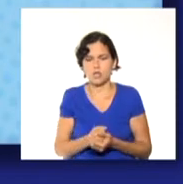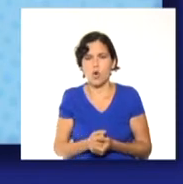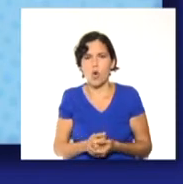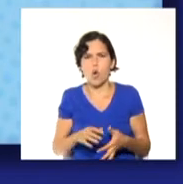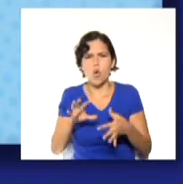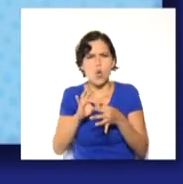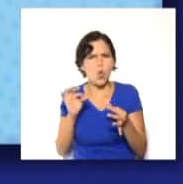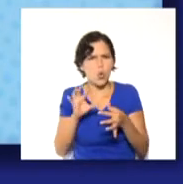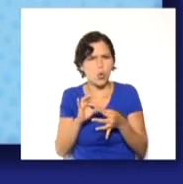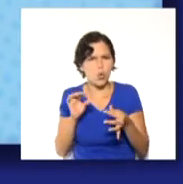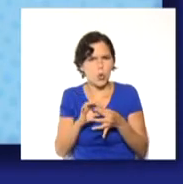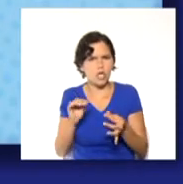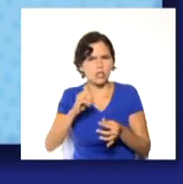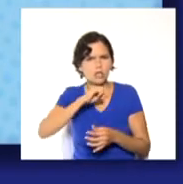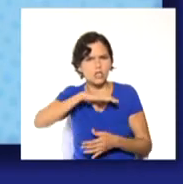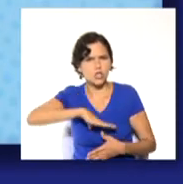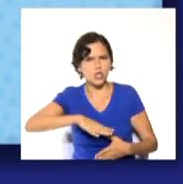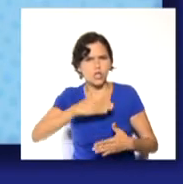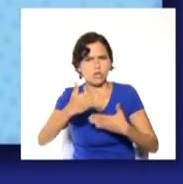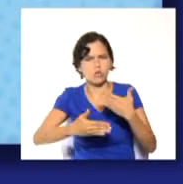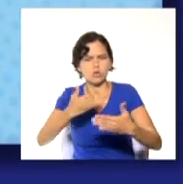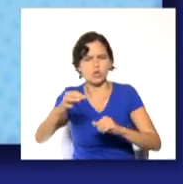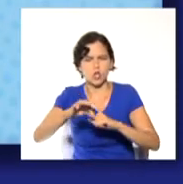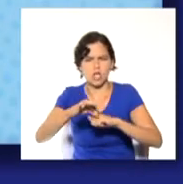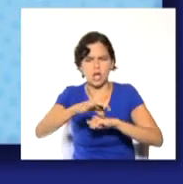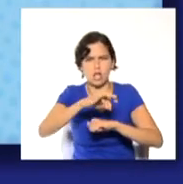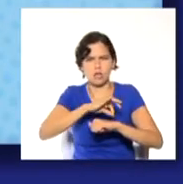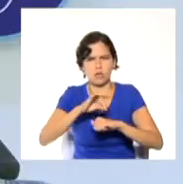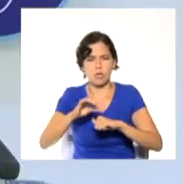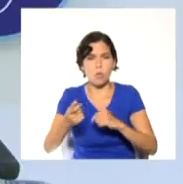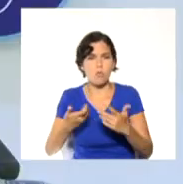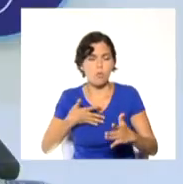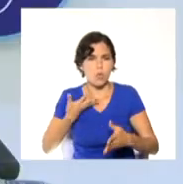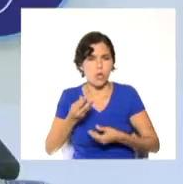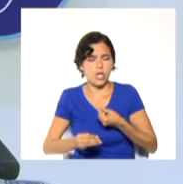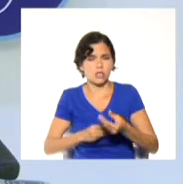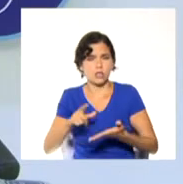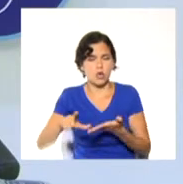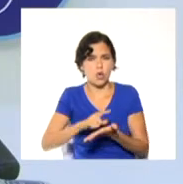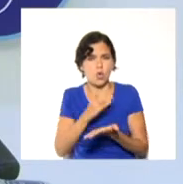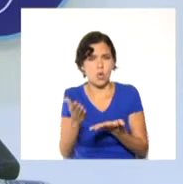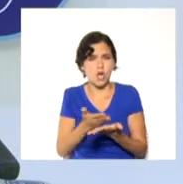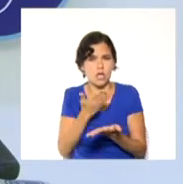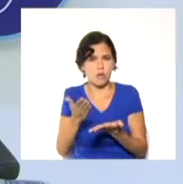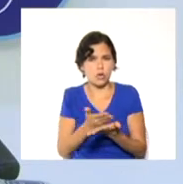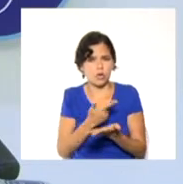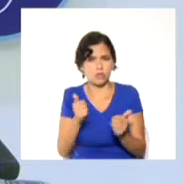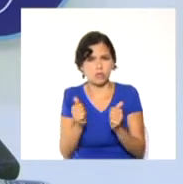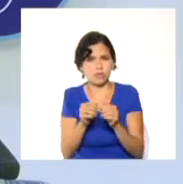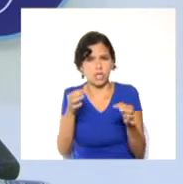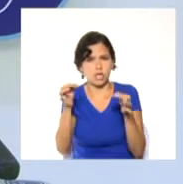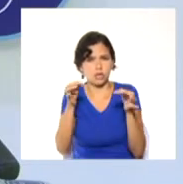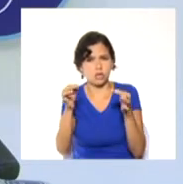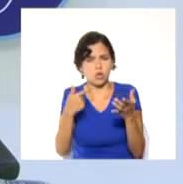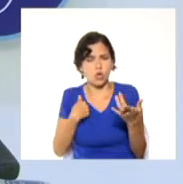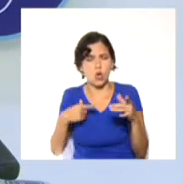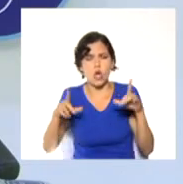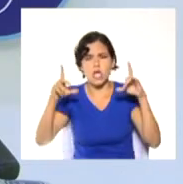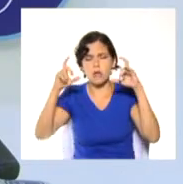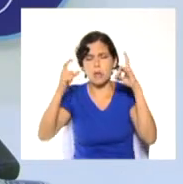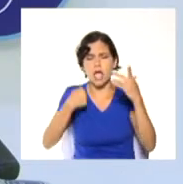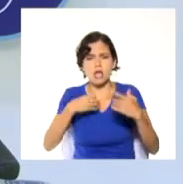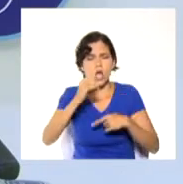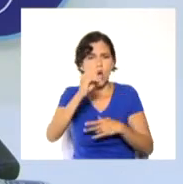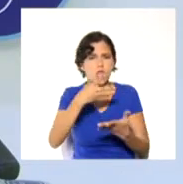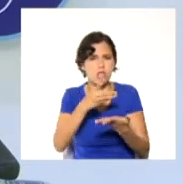cuento acerca de la historia y evolución del átomo. Puede ser en un libro cartonero con imágenes o